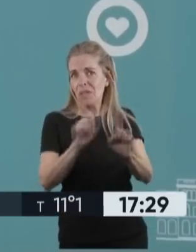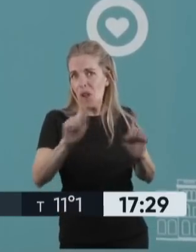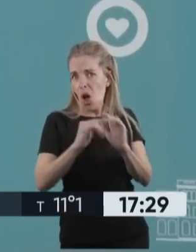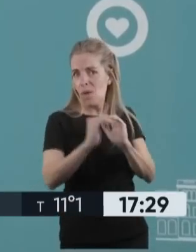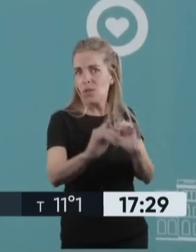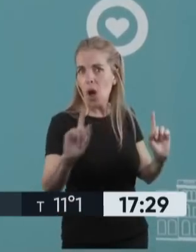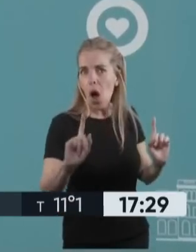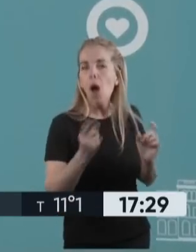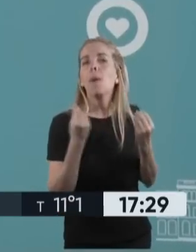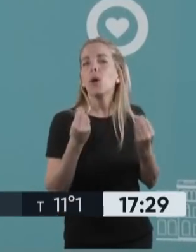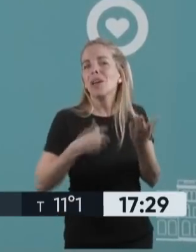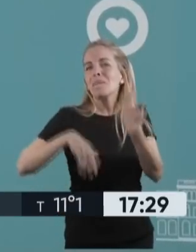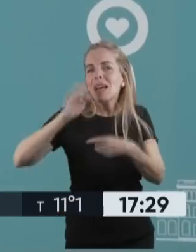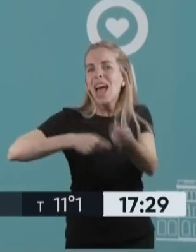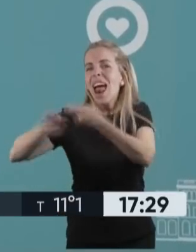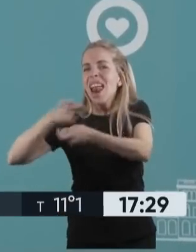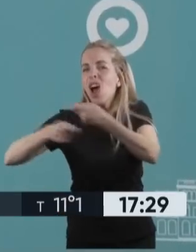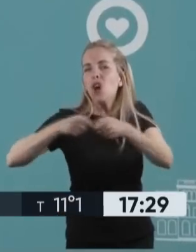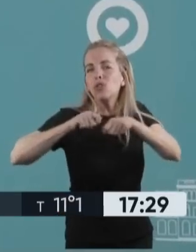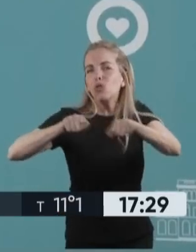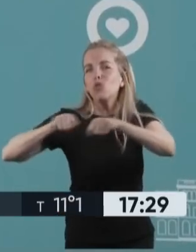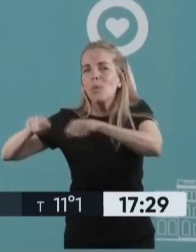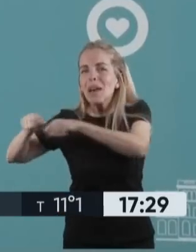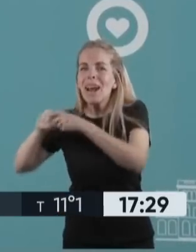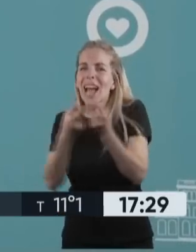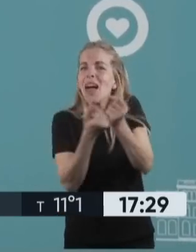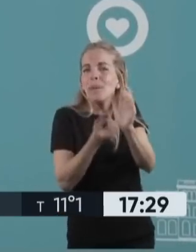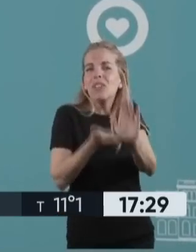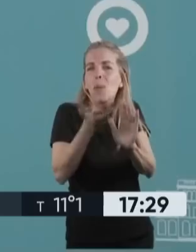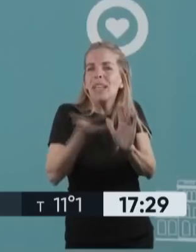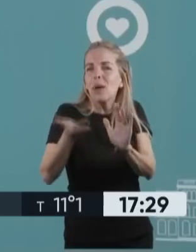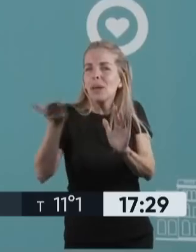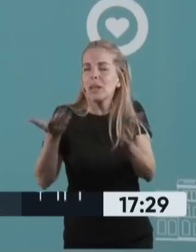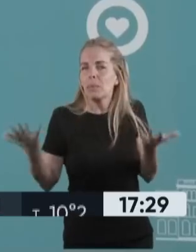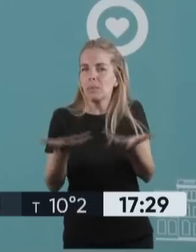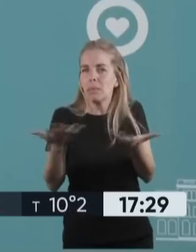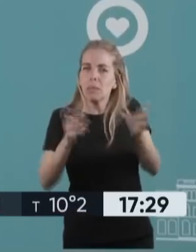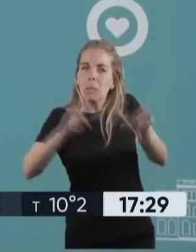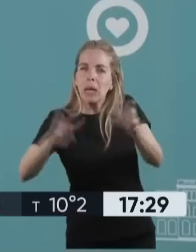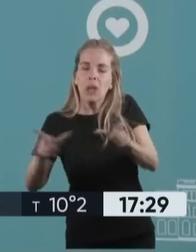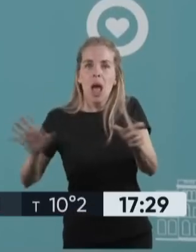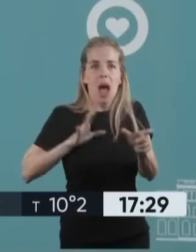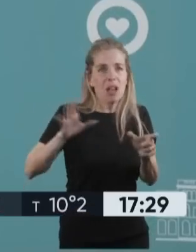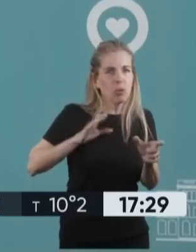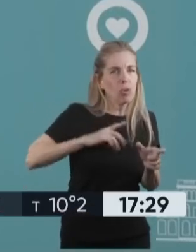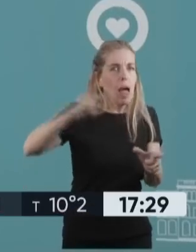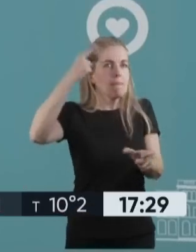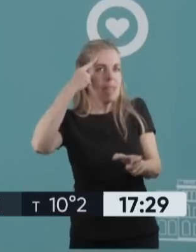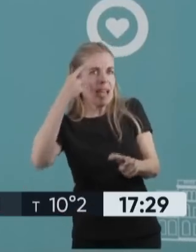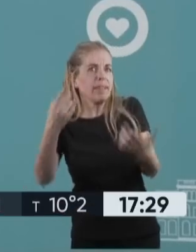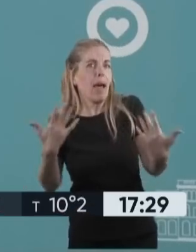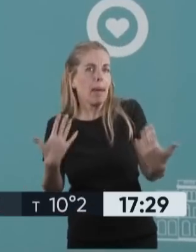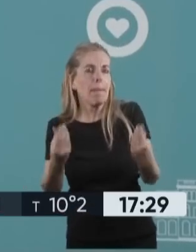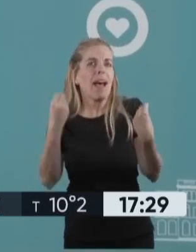es que estaban apostando a o estaban generando un clima de incertidumbre alrededor de una posible estampida o corrida o lo que